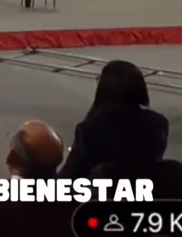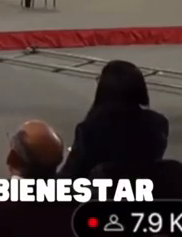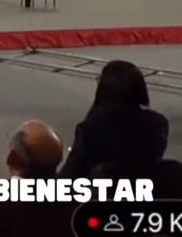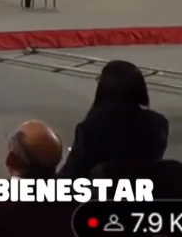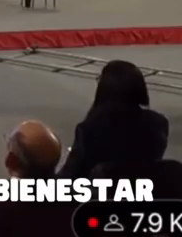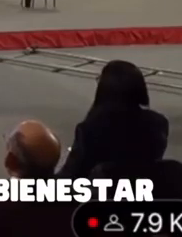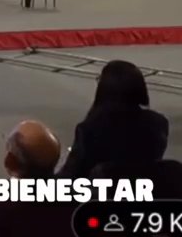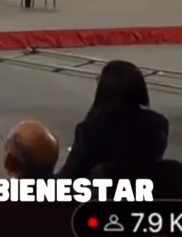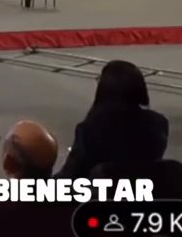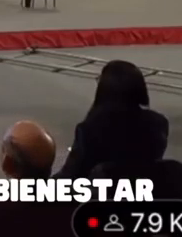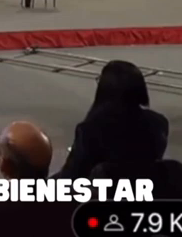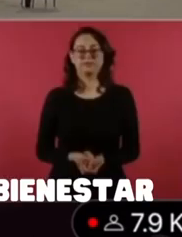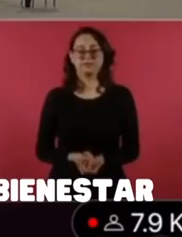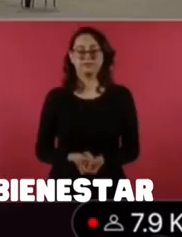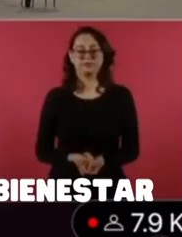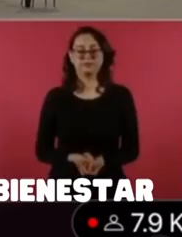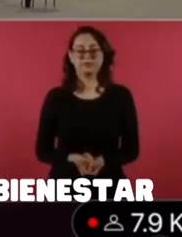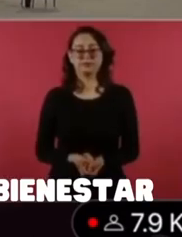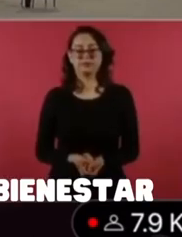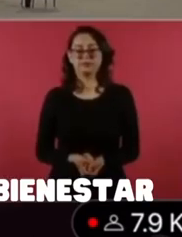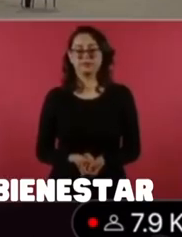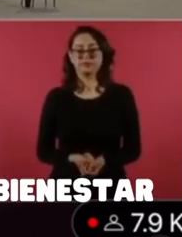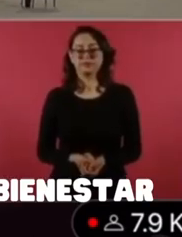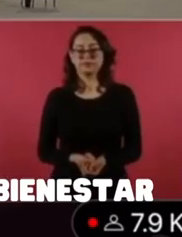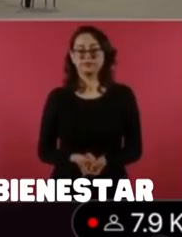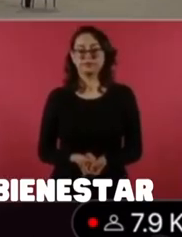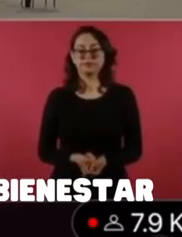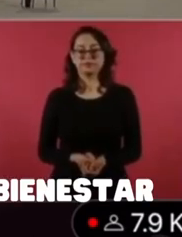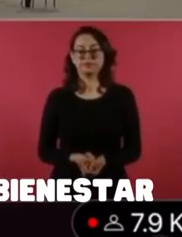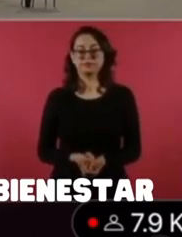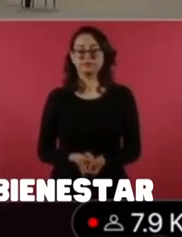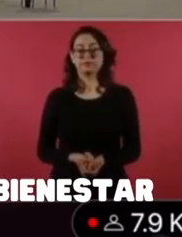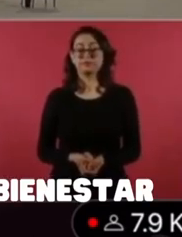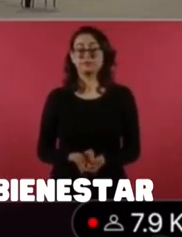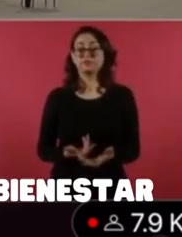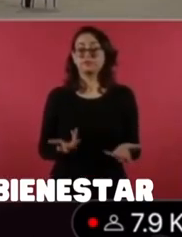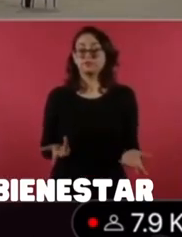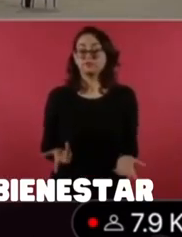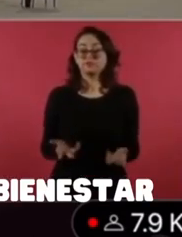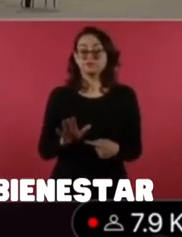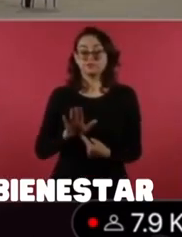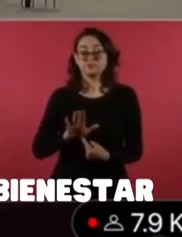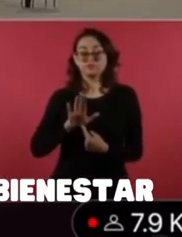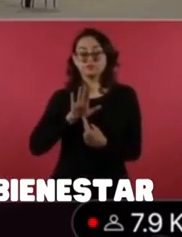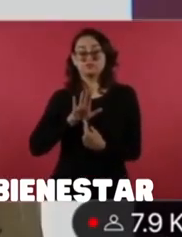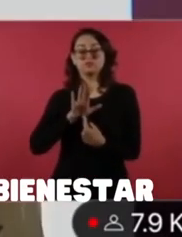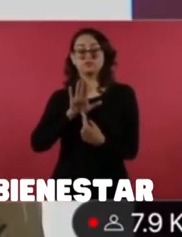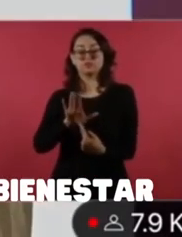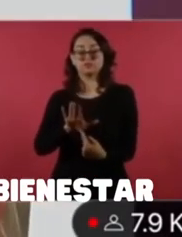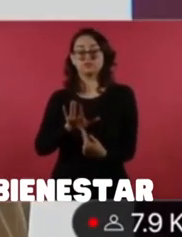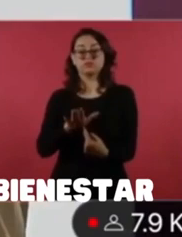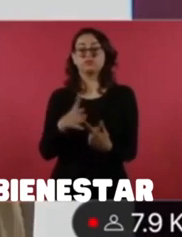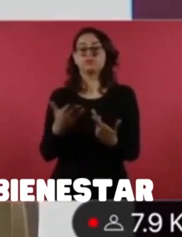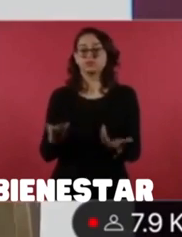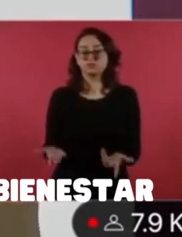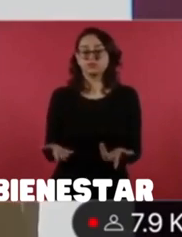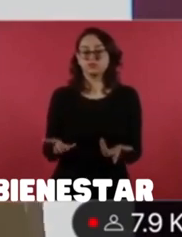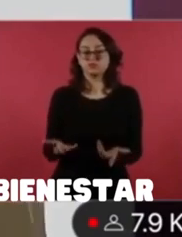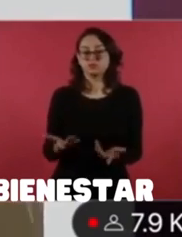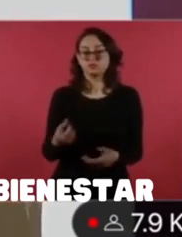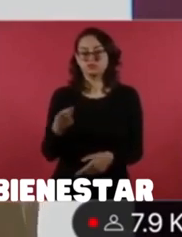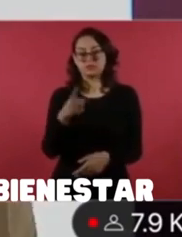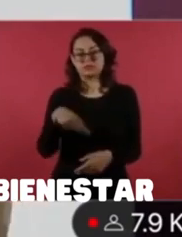total. Y pues rematamos. Pues aunque les dé coraje a la oposición y a los